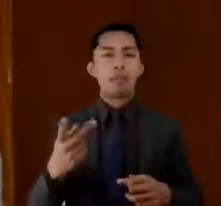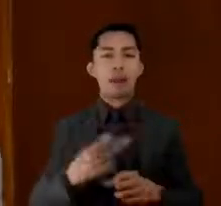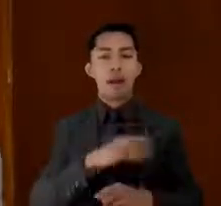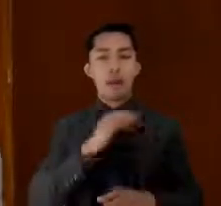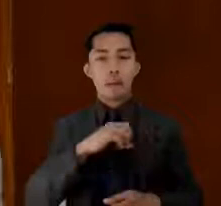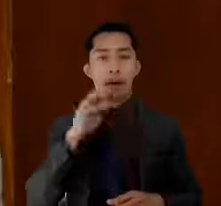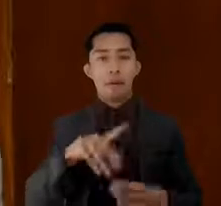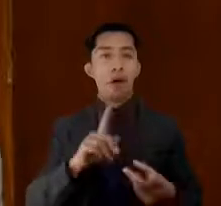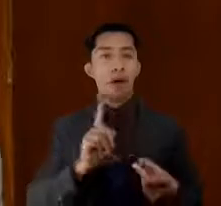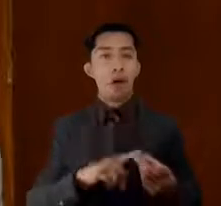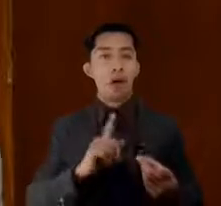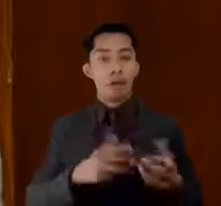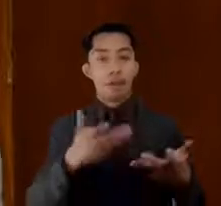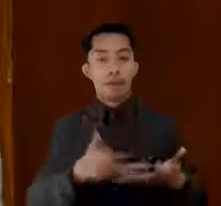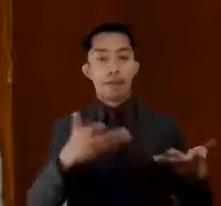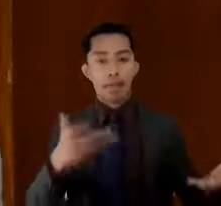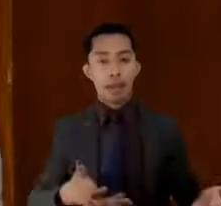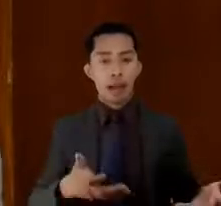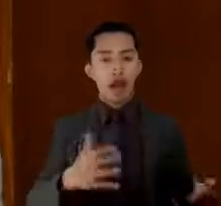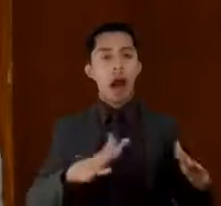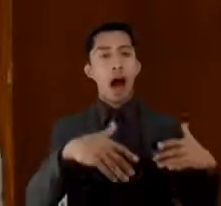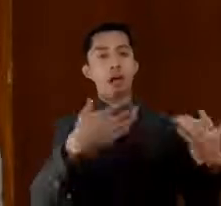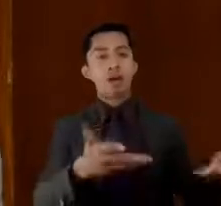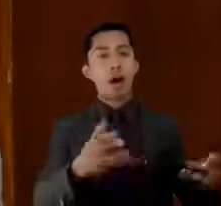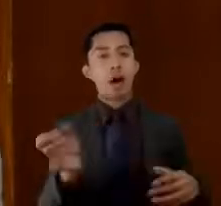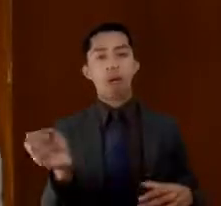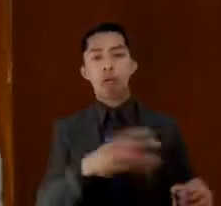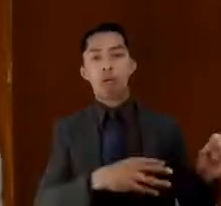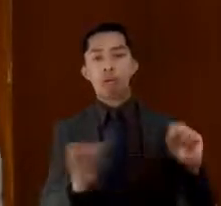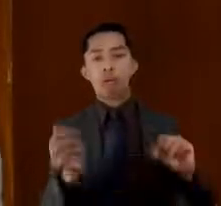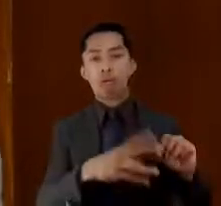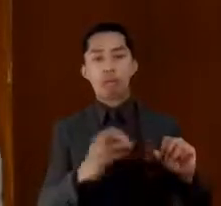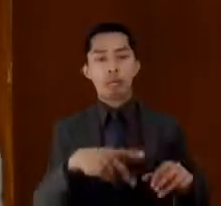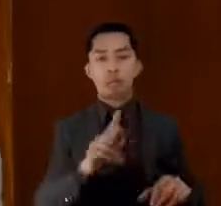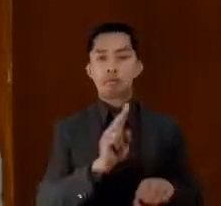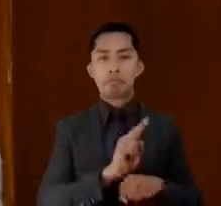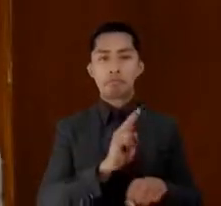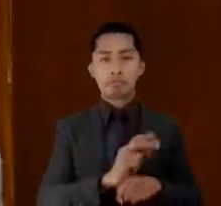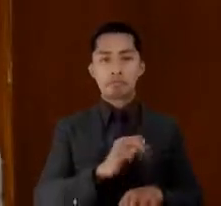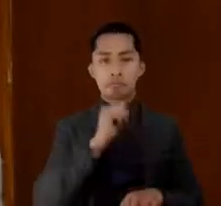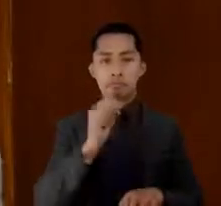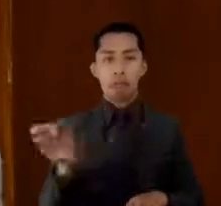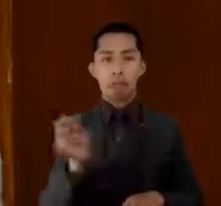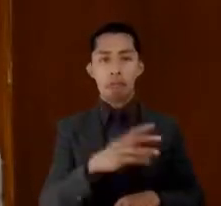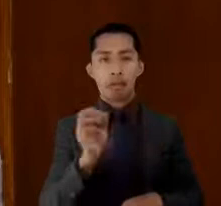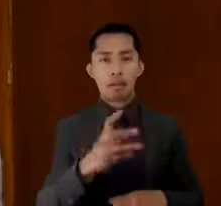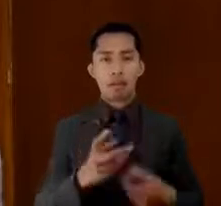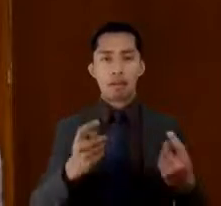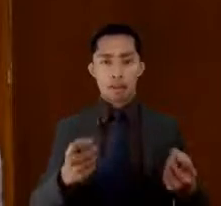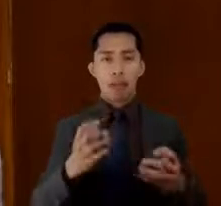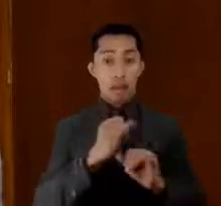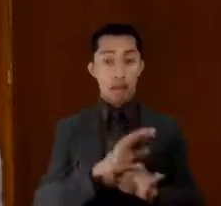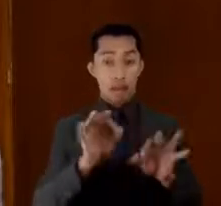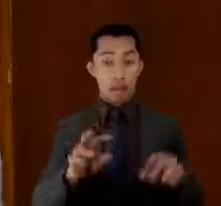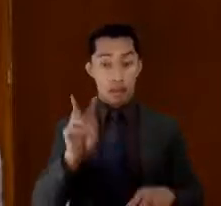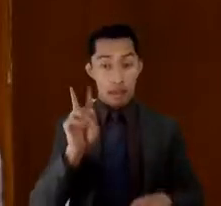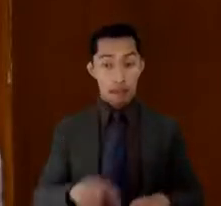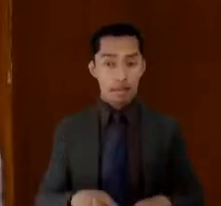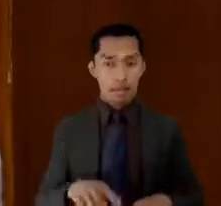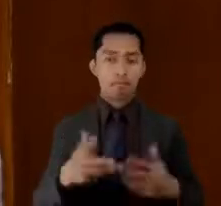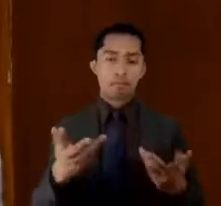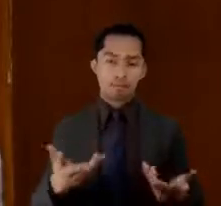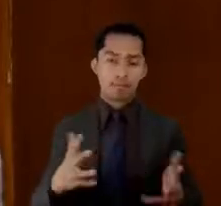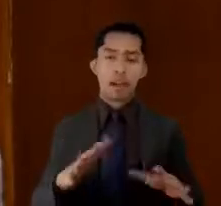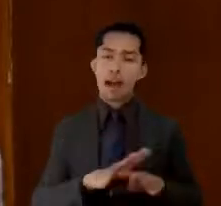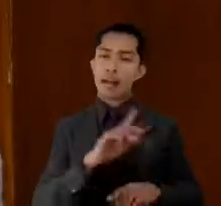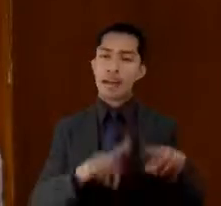sea arrojado en tiraderos a cielo abierto sin ningún tipo de vigilancia. Aunque la información no es concluyente, pues cambia